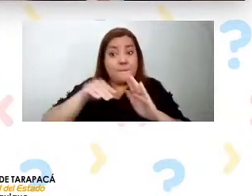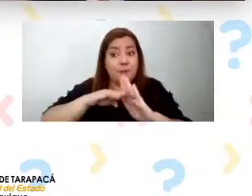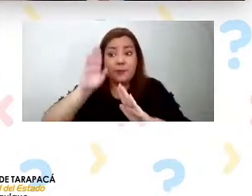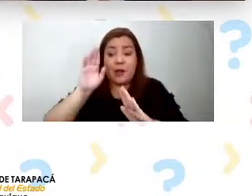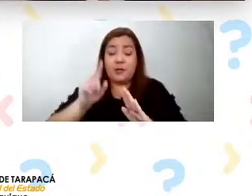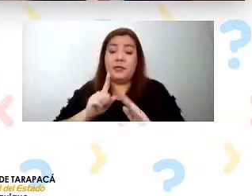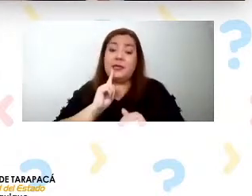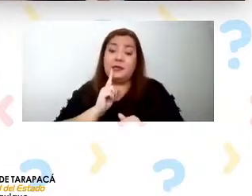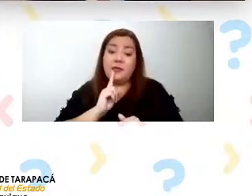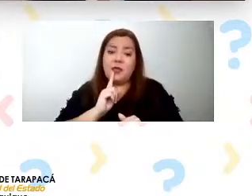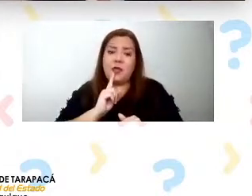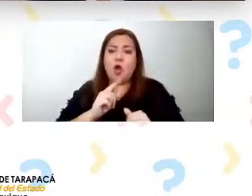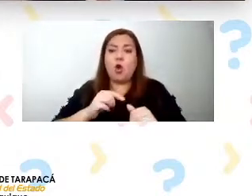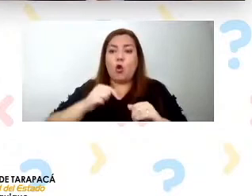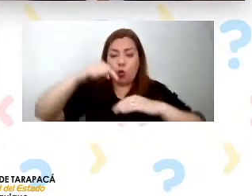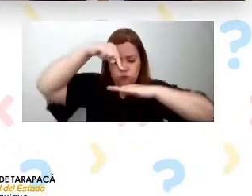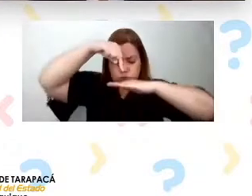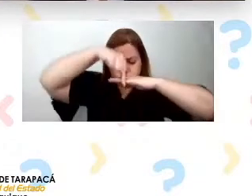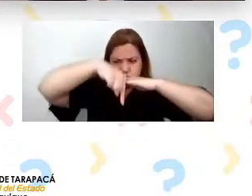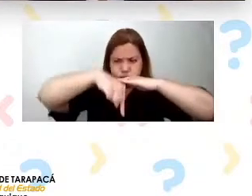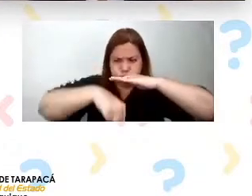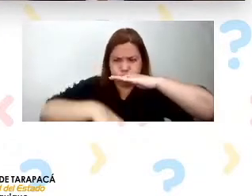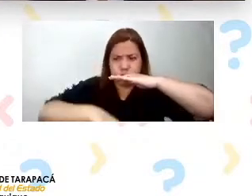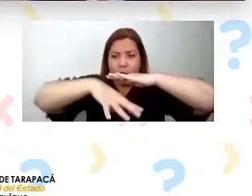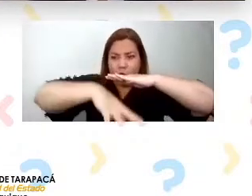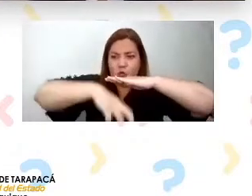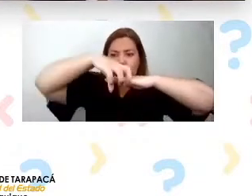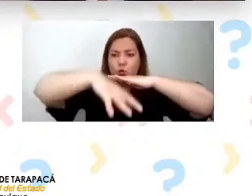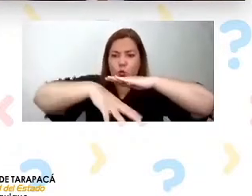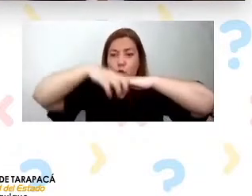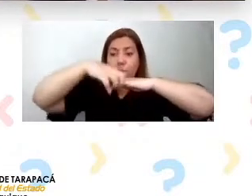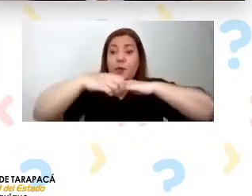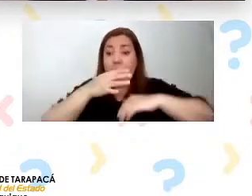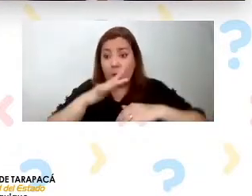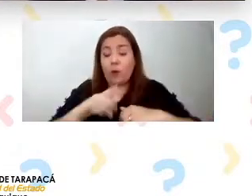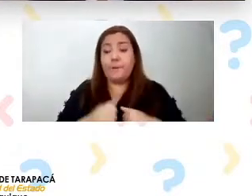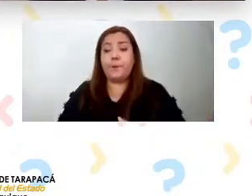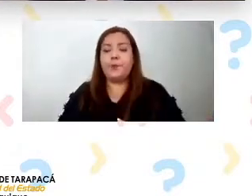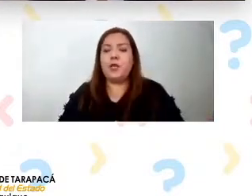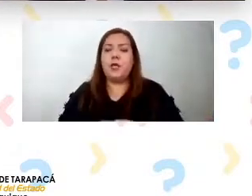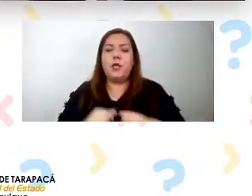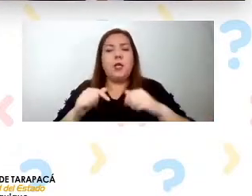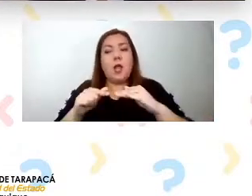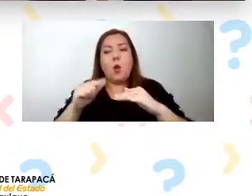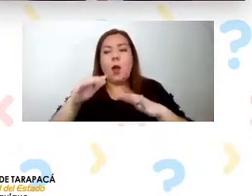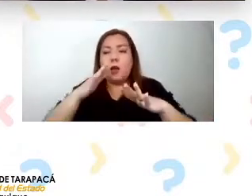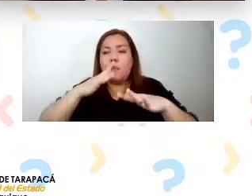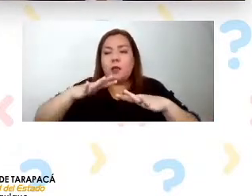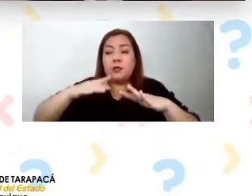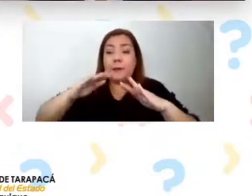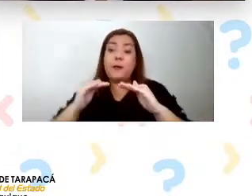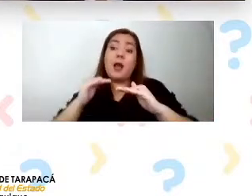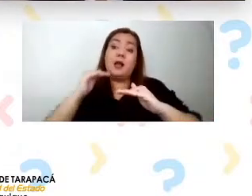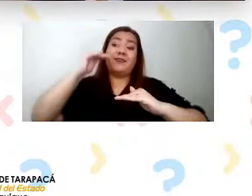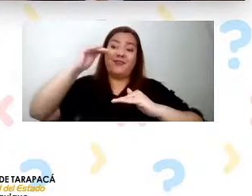que ver con el acuífero profundo. Las aguas que están un poco más superficiales tienen mayor salinidad,